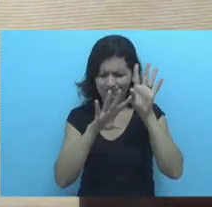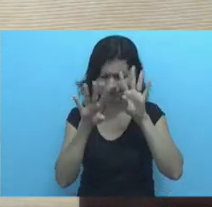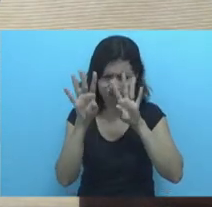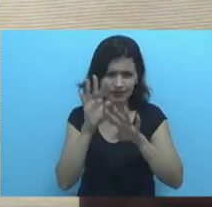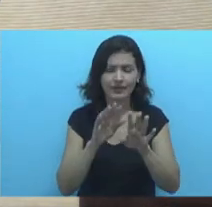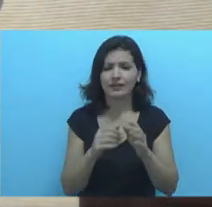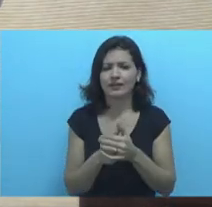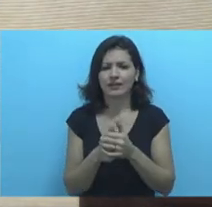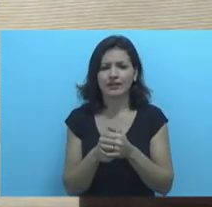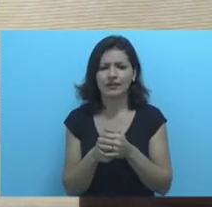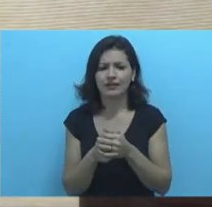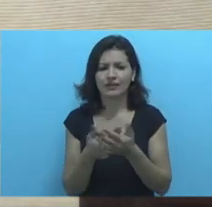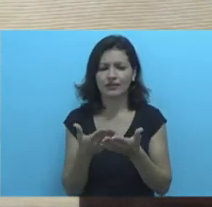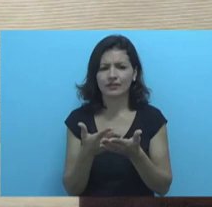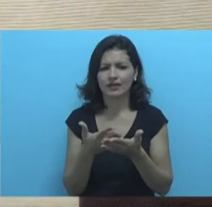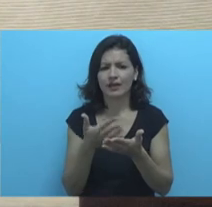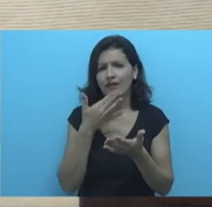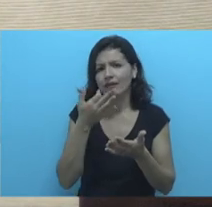me dispersaba y la verdad que